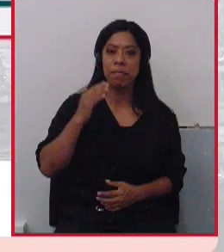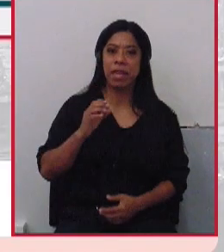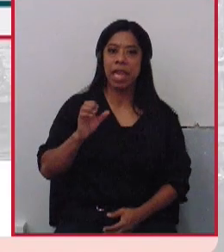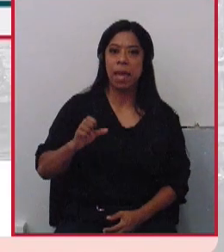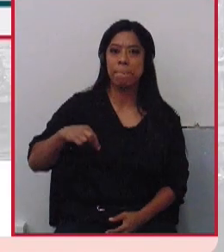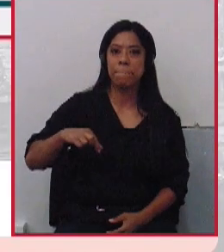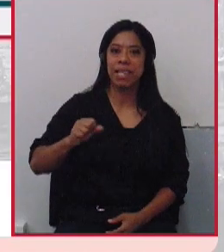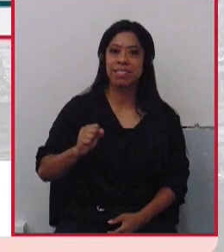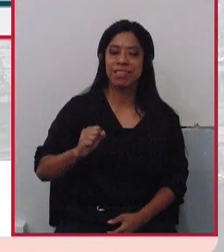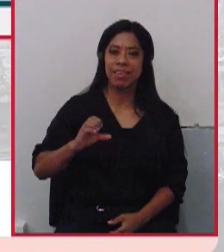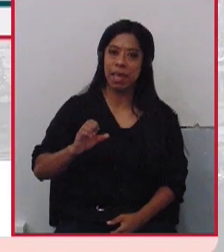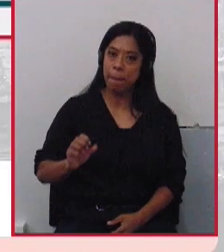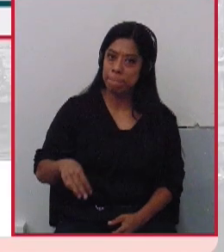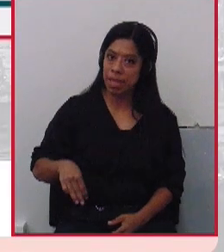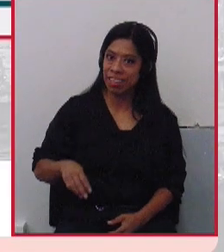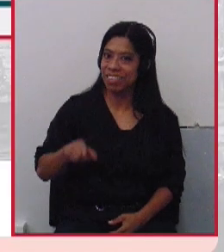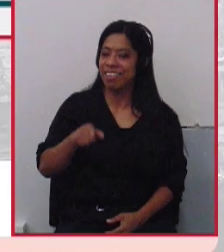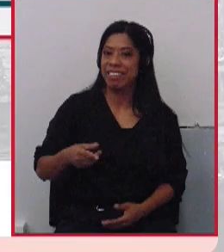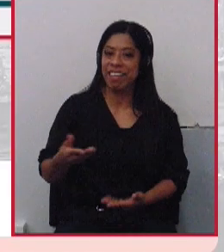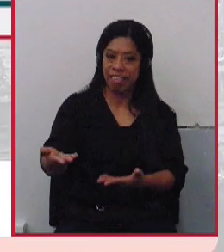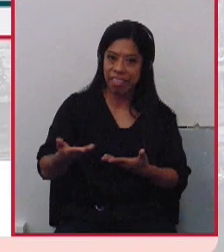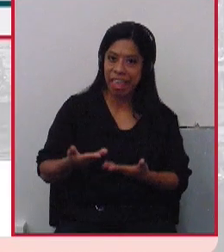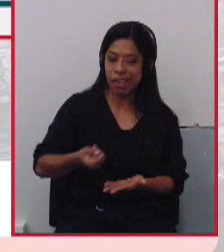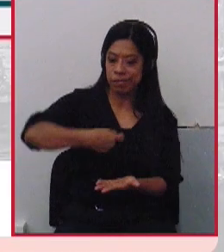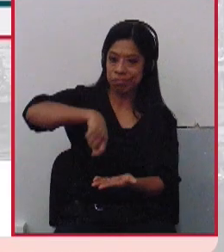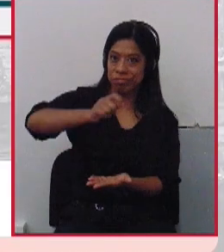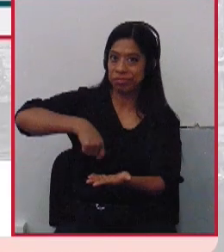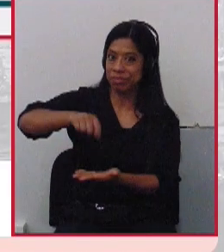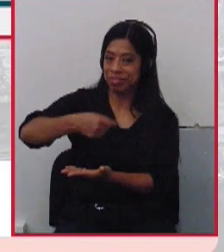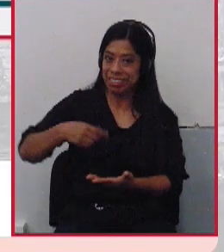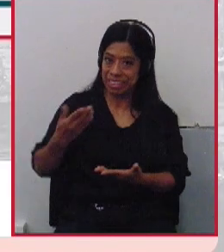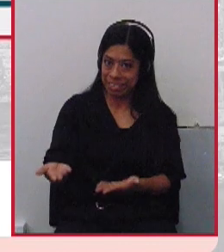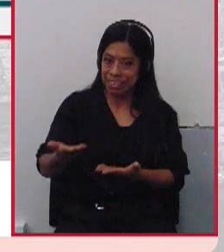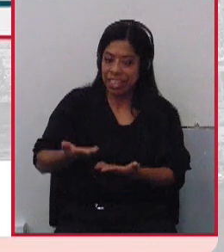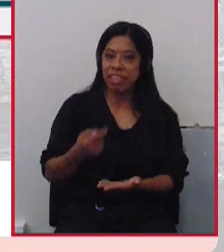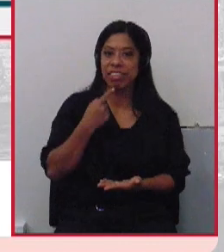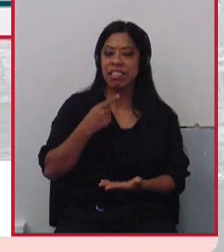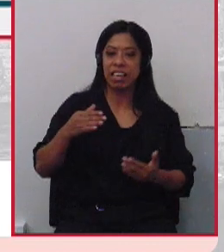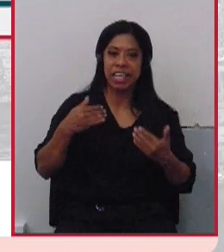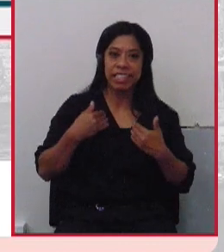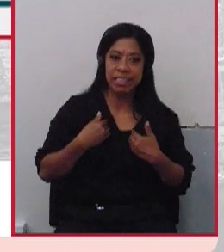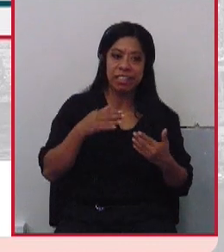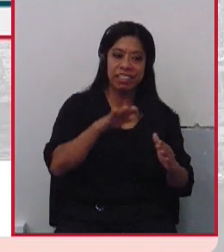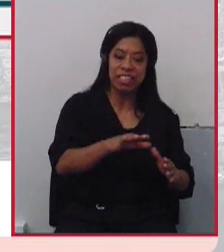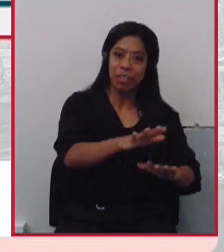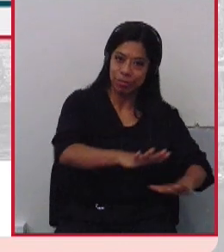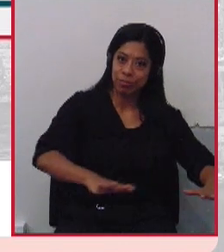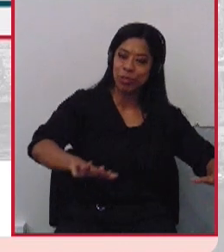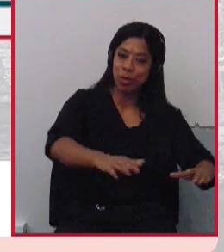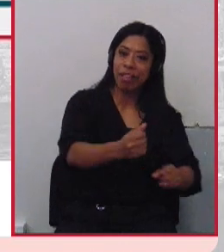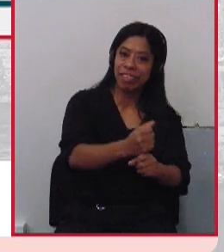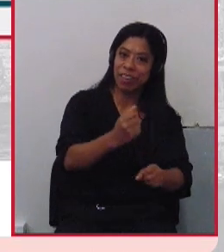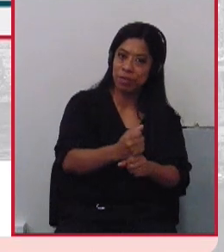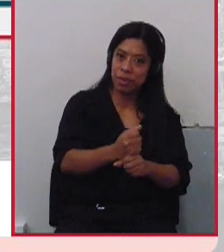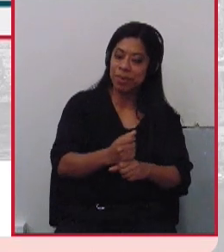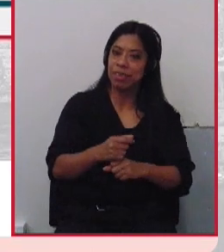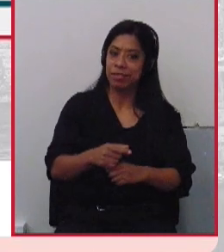EPCM, de acuerdo a los contratos, te entrega llave en mano y te dice, acá tienes tu planta,